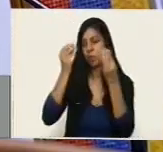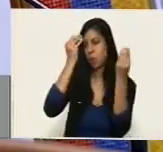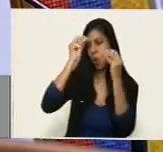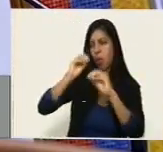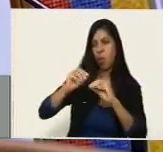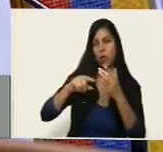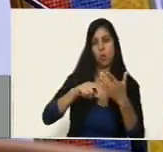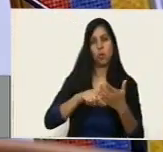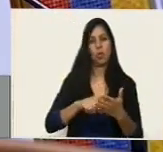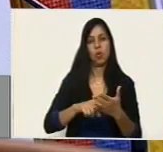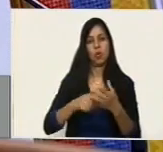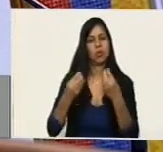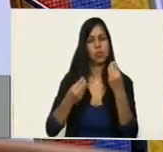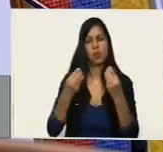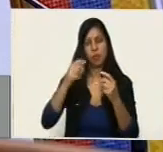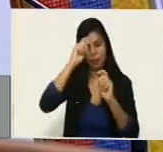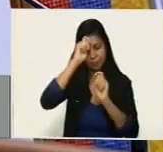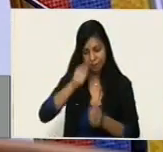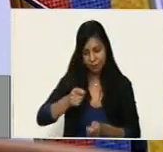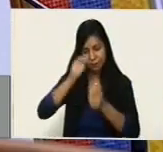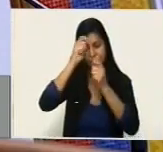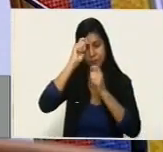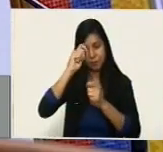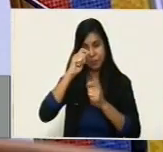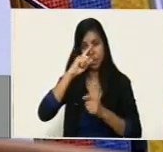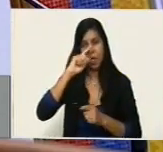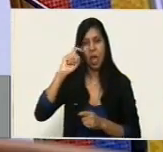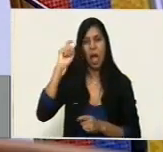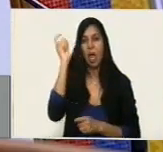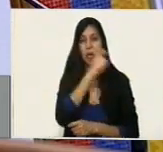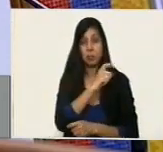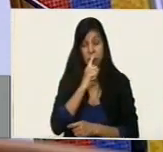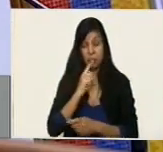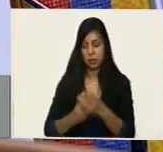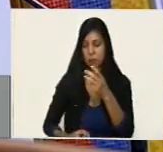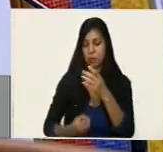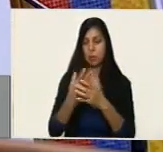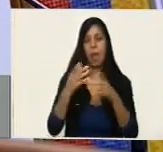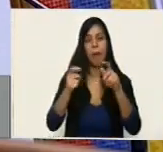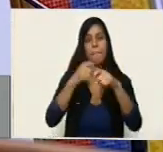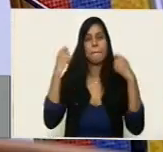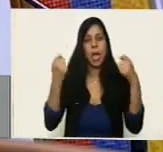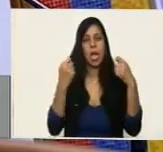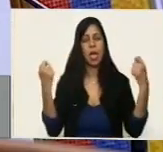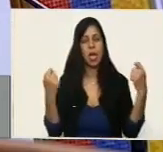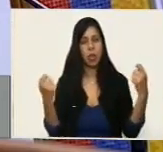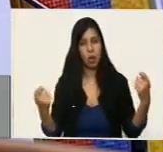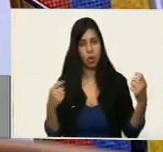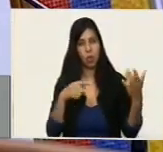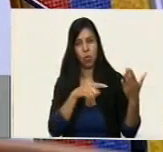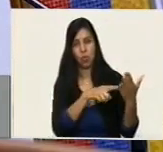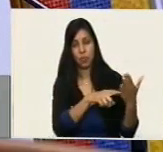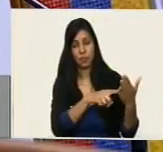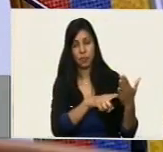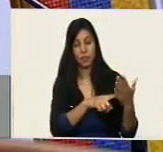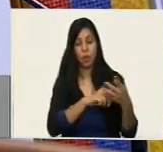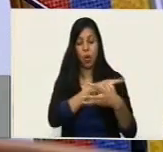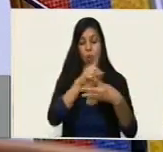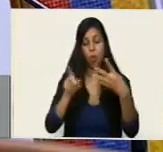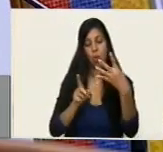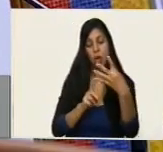acuerdo constituyente en conmemoración del bicentenario de la creación del semanario Correo del Orinoco.